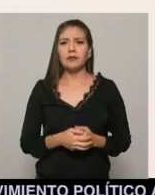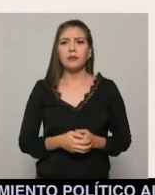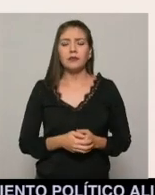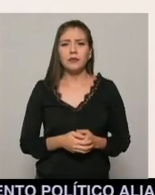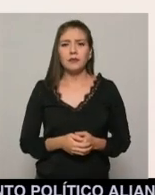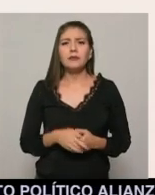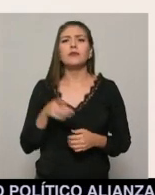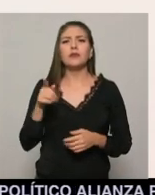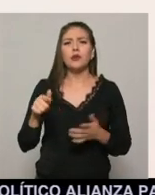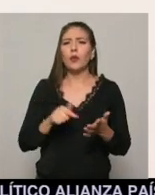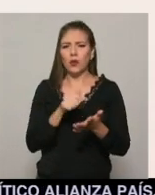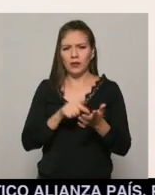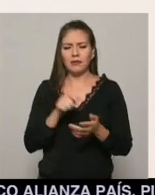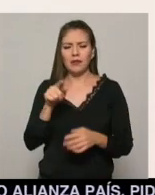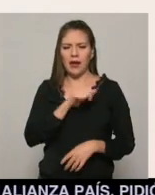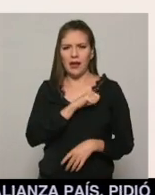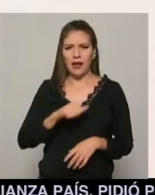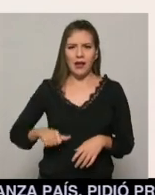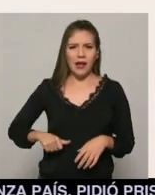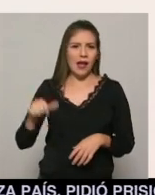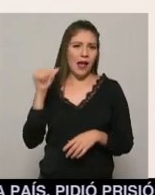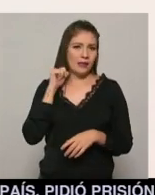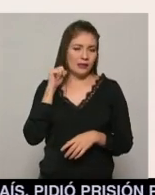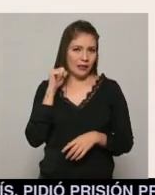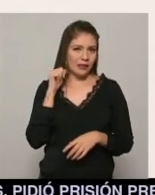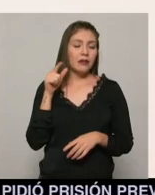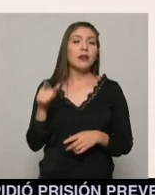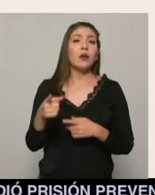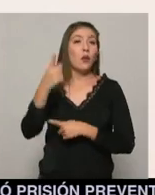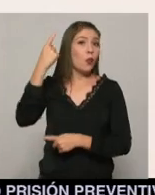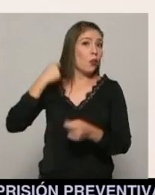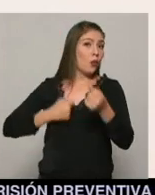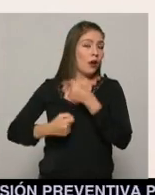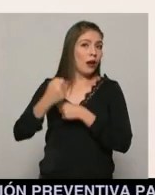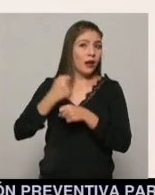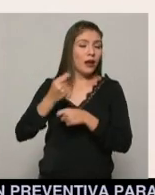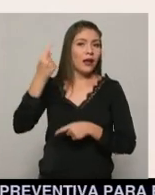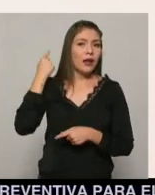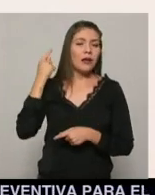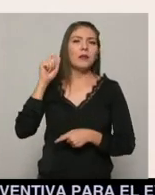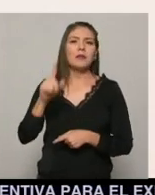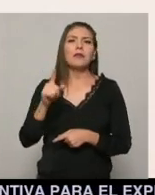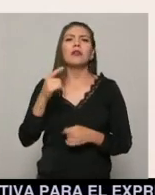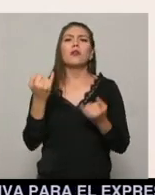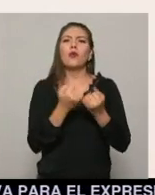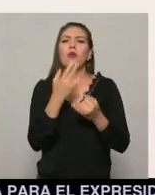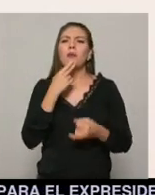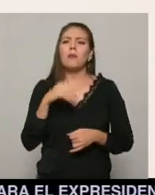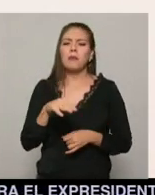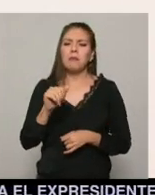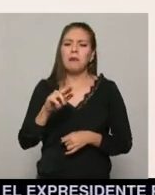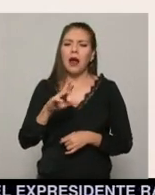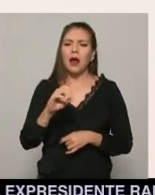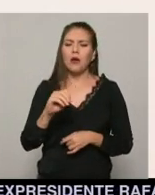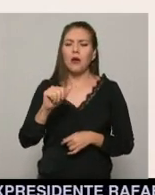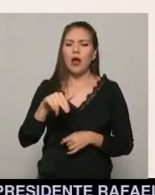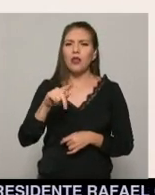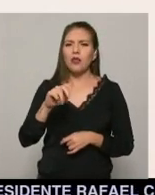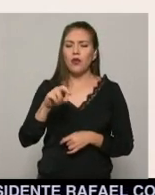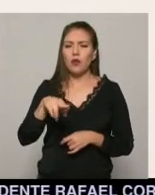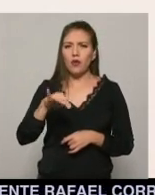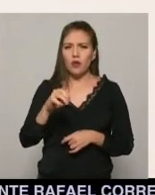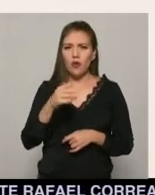de Azcapotzalco. El año pasado se dio el caso de Marco Antonio, un caso bastante sonado también, un joven